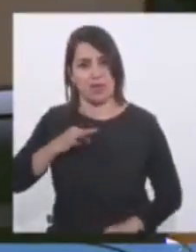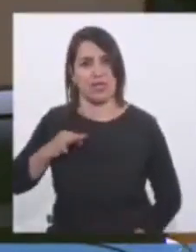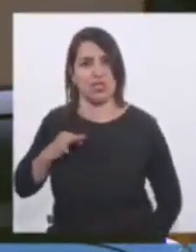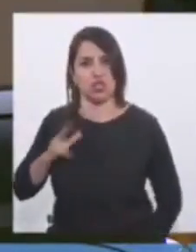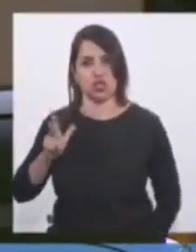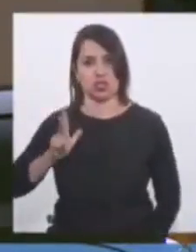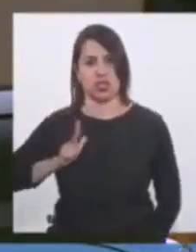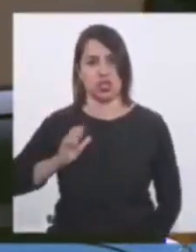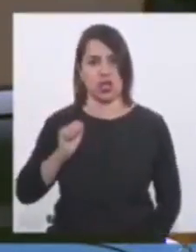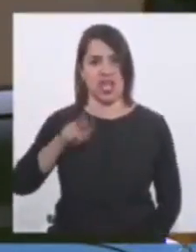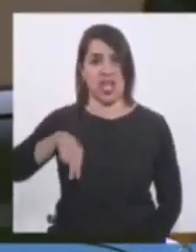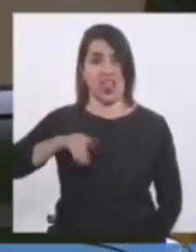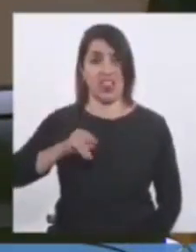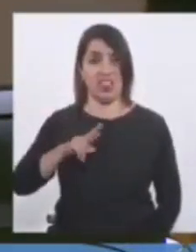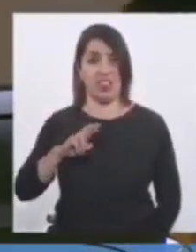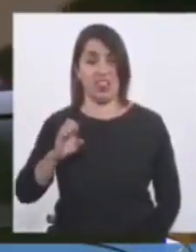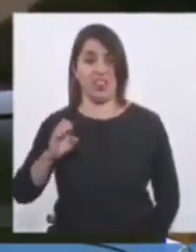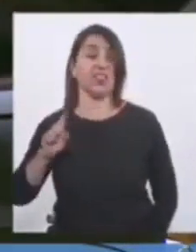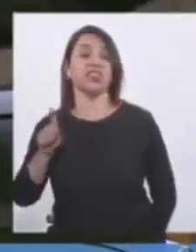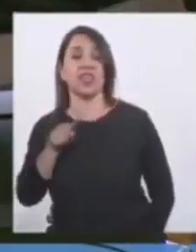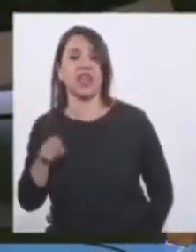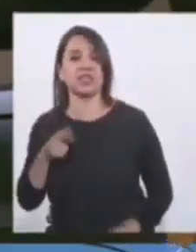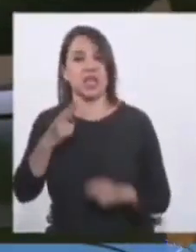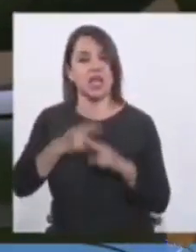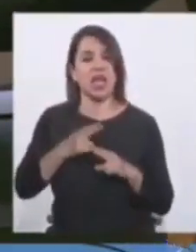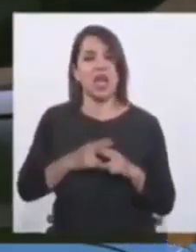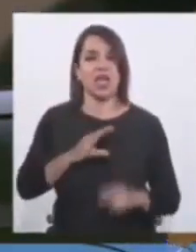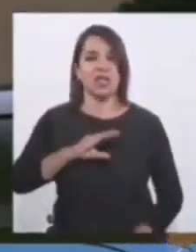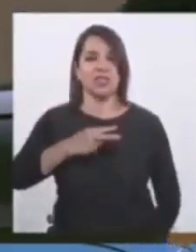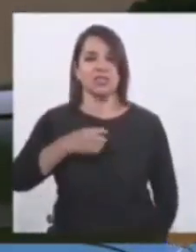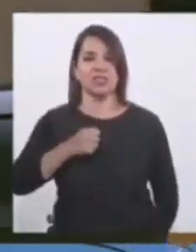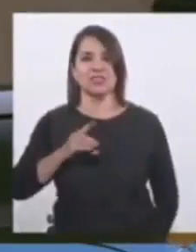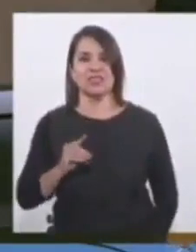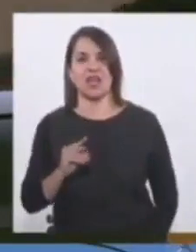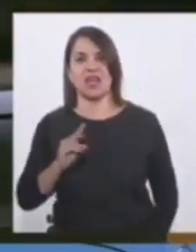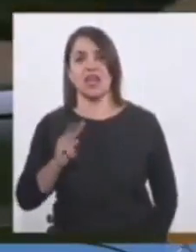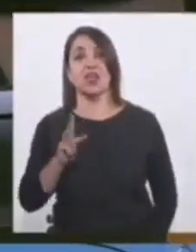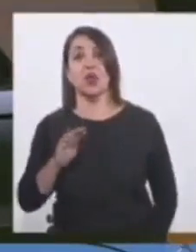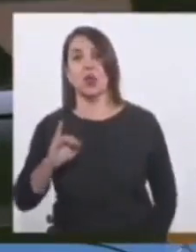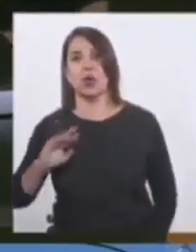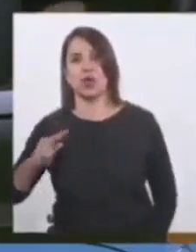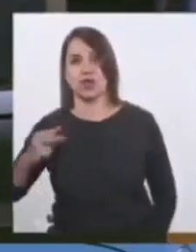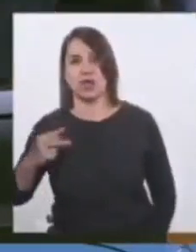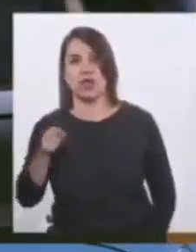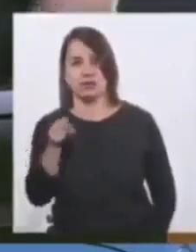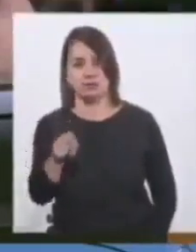Chadwick Piñera, para todos los efectos legales y constitucionales que corresponda.